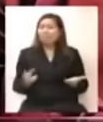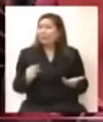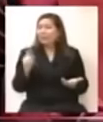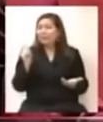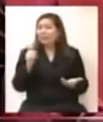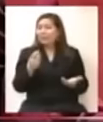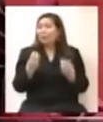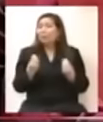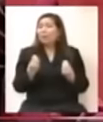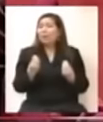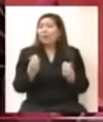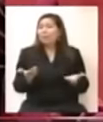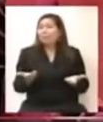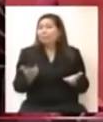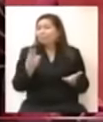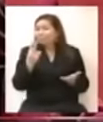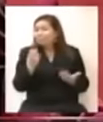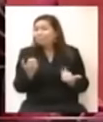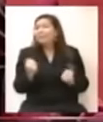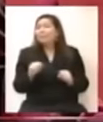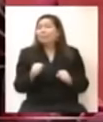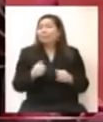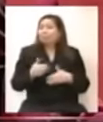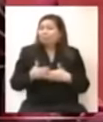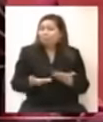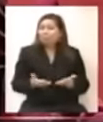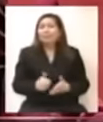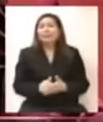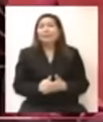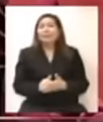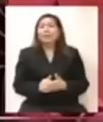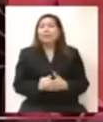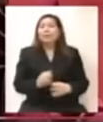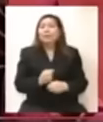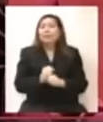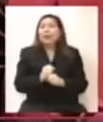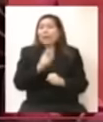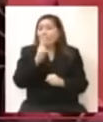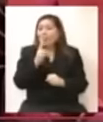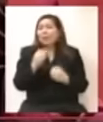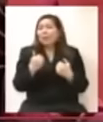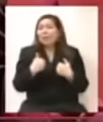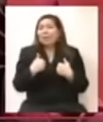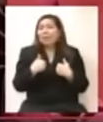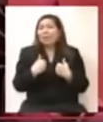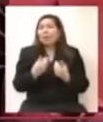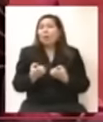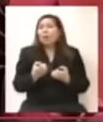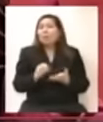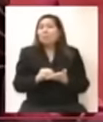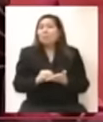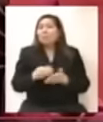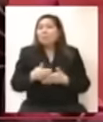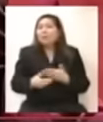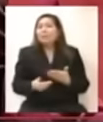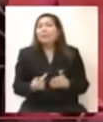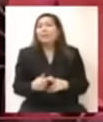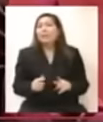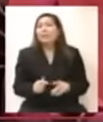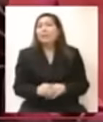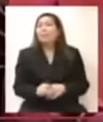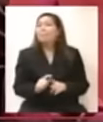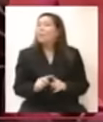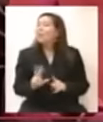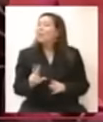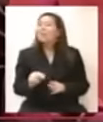hecho una evaluación por a c se sigue este sometiendo al Perú que tiene una economía que Está avanzando